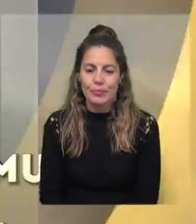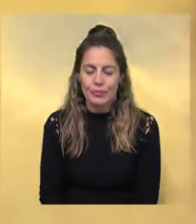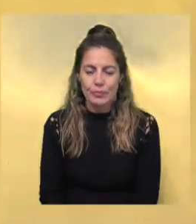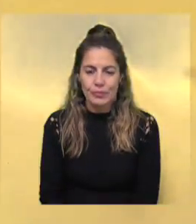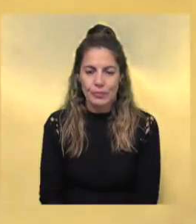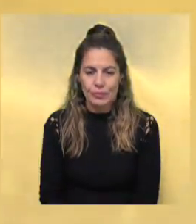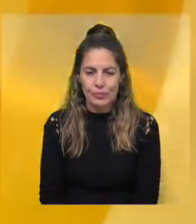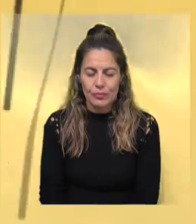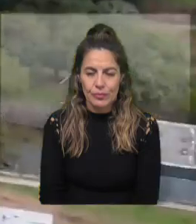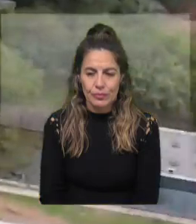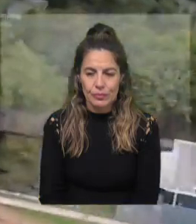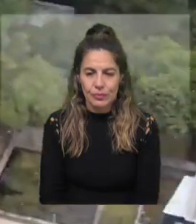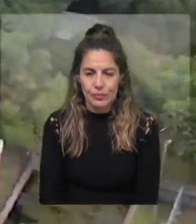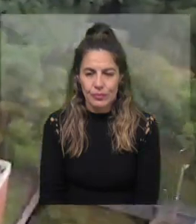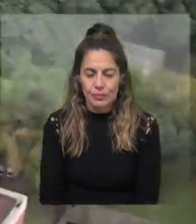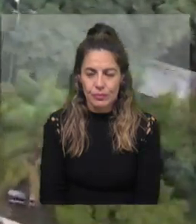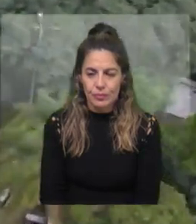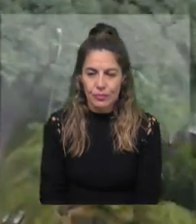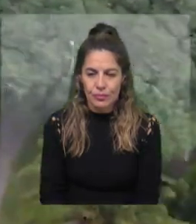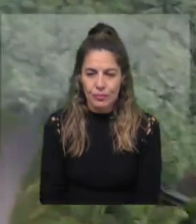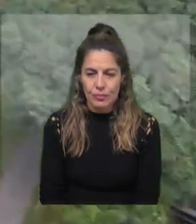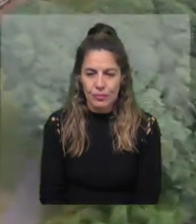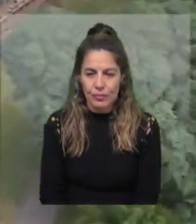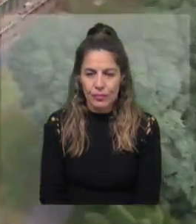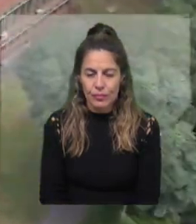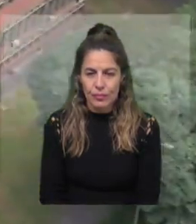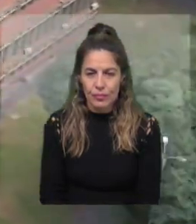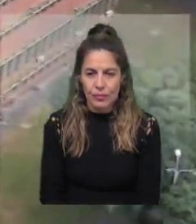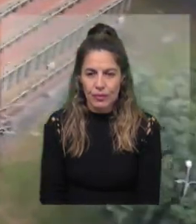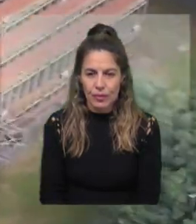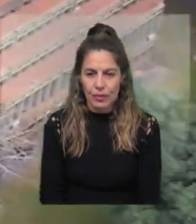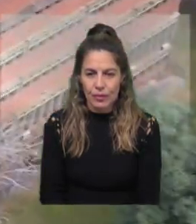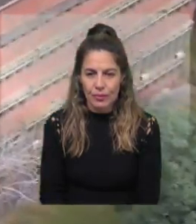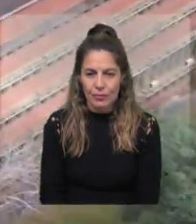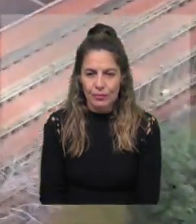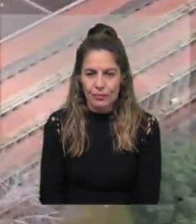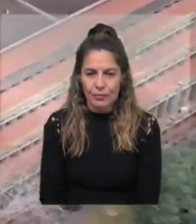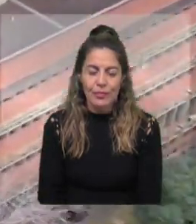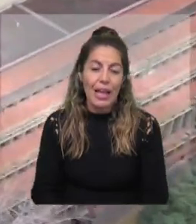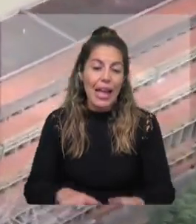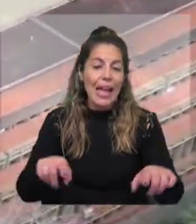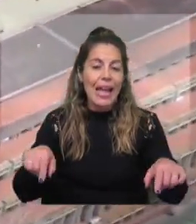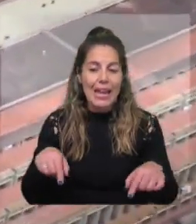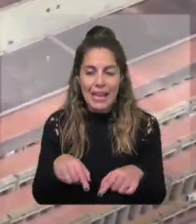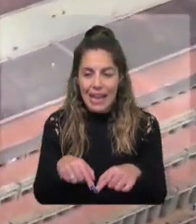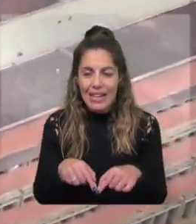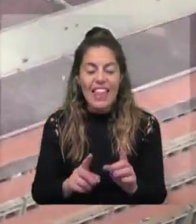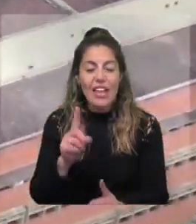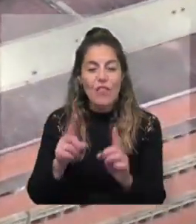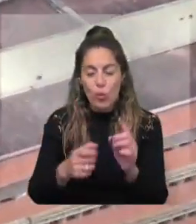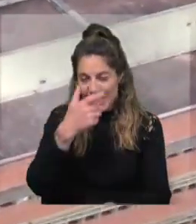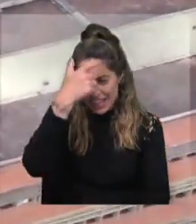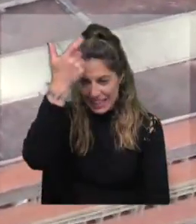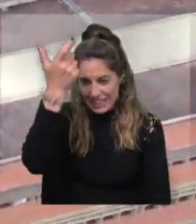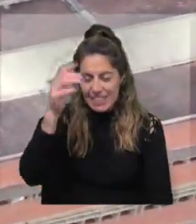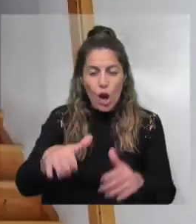El El área de cronobiología de Facultad de Ciencias